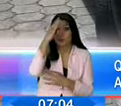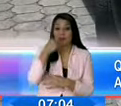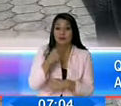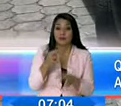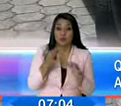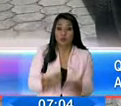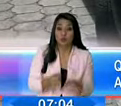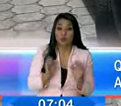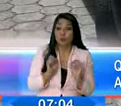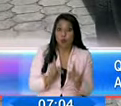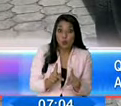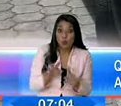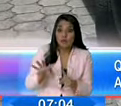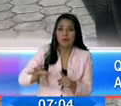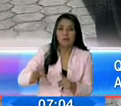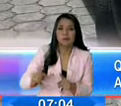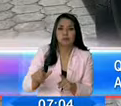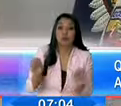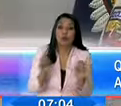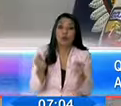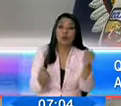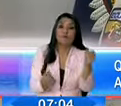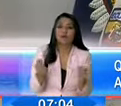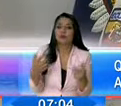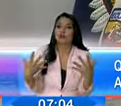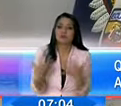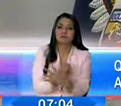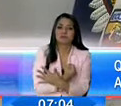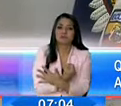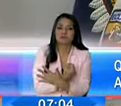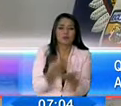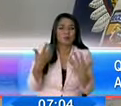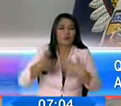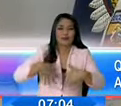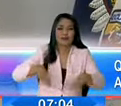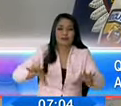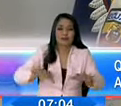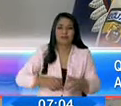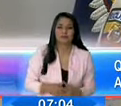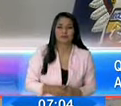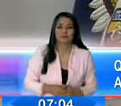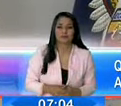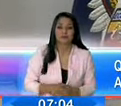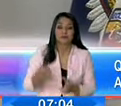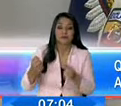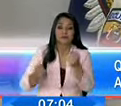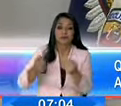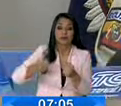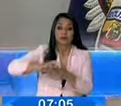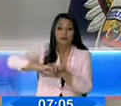oportunidad, se llevaban el vehículo completo. Vamos a fortalecer lo que es el robo de accesorios